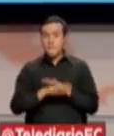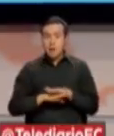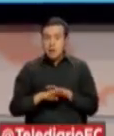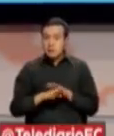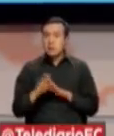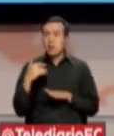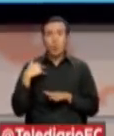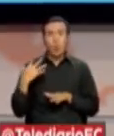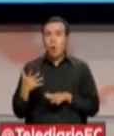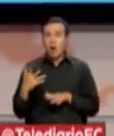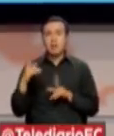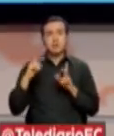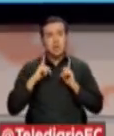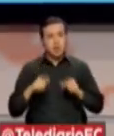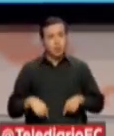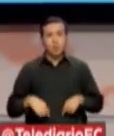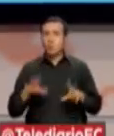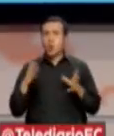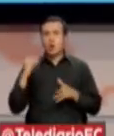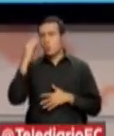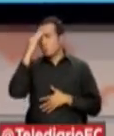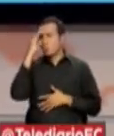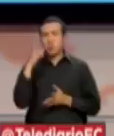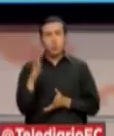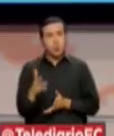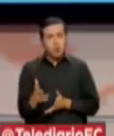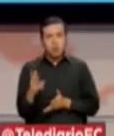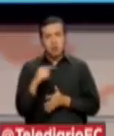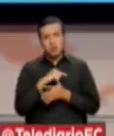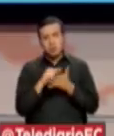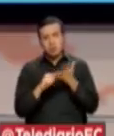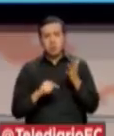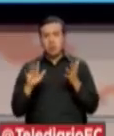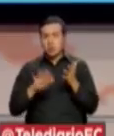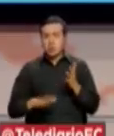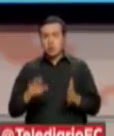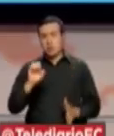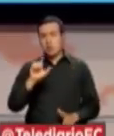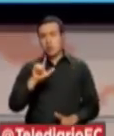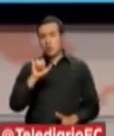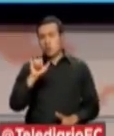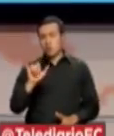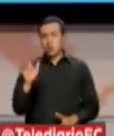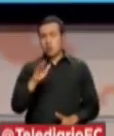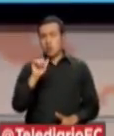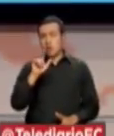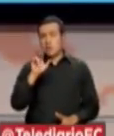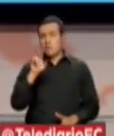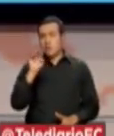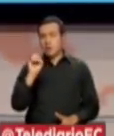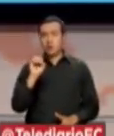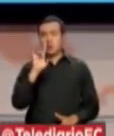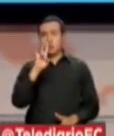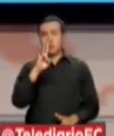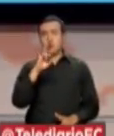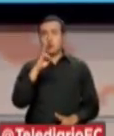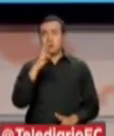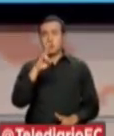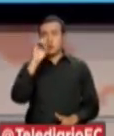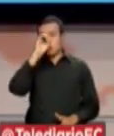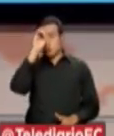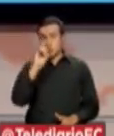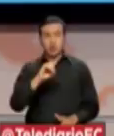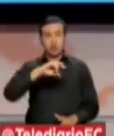en salud en educación por ejemplo en eloy alfaro sobre el 17 por ciento tiene agua entubada